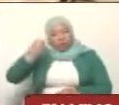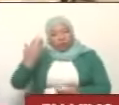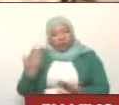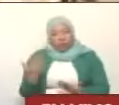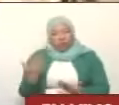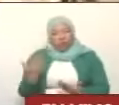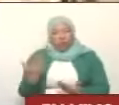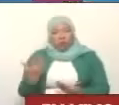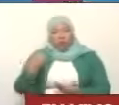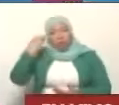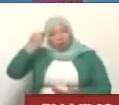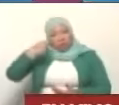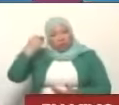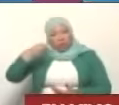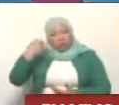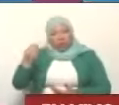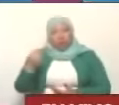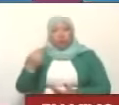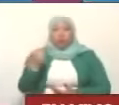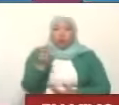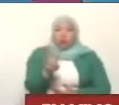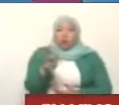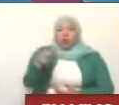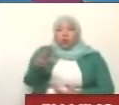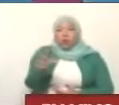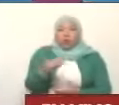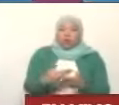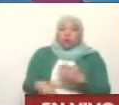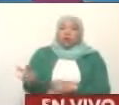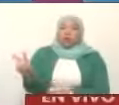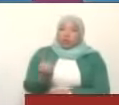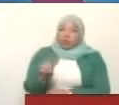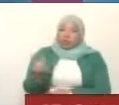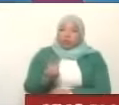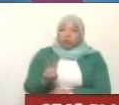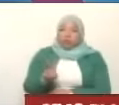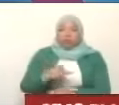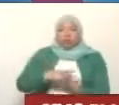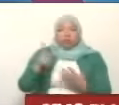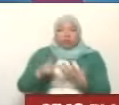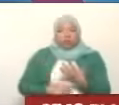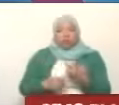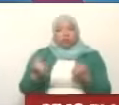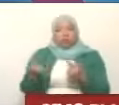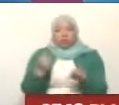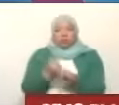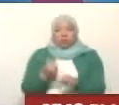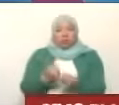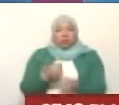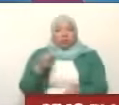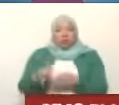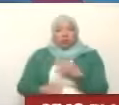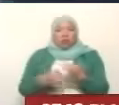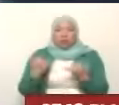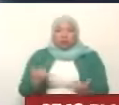plazo, pensando en 2-3 generaciones más de venezolanos, las proyecciones económicas dicen